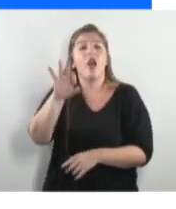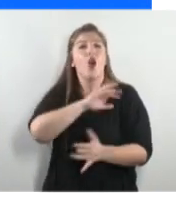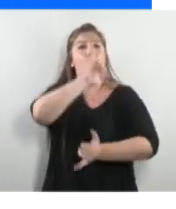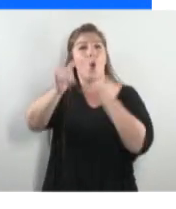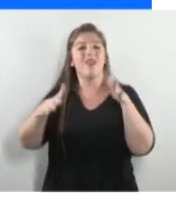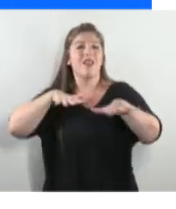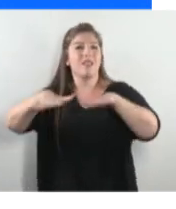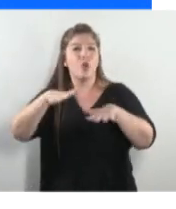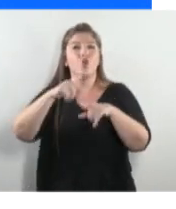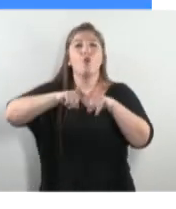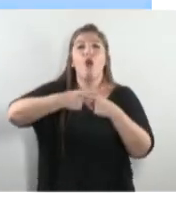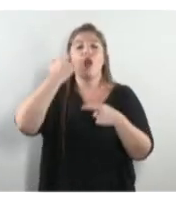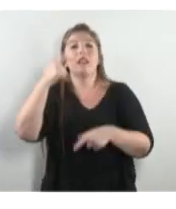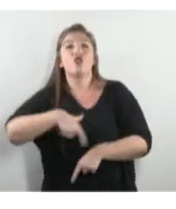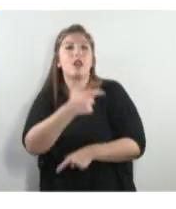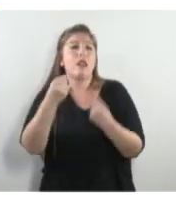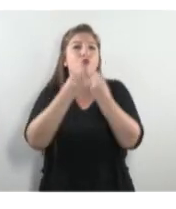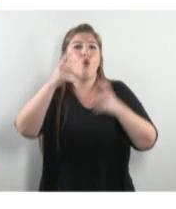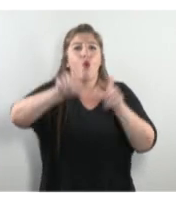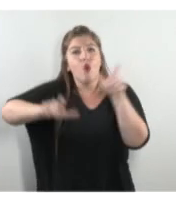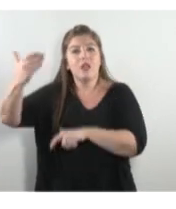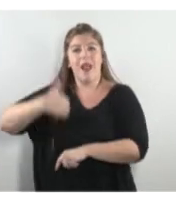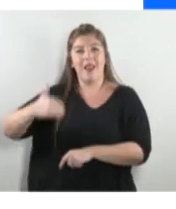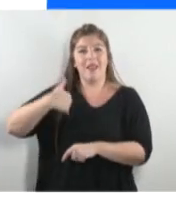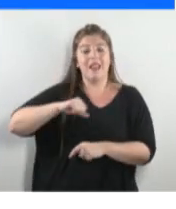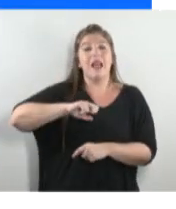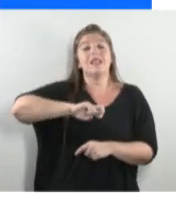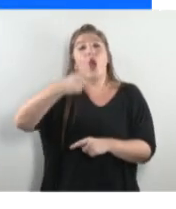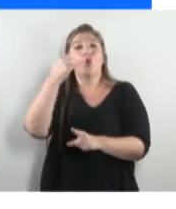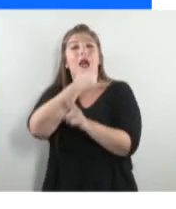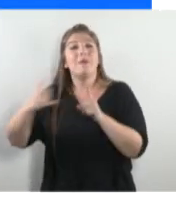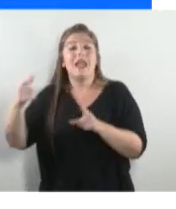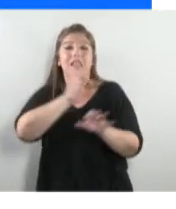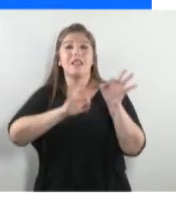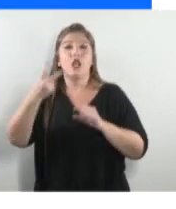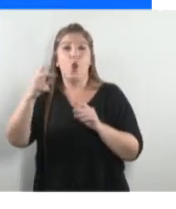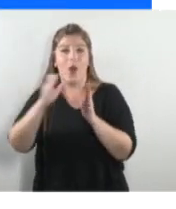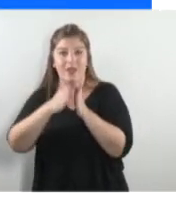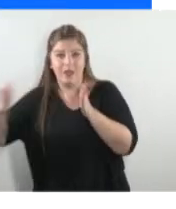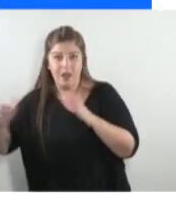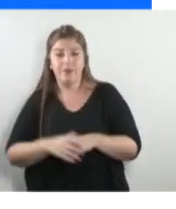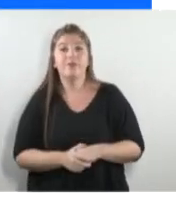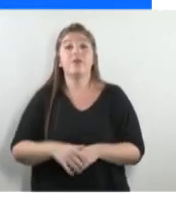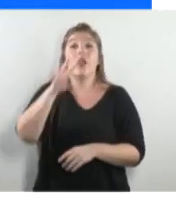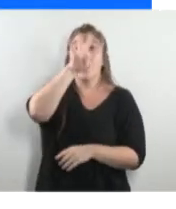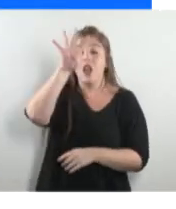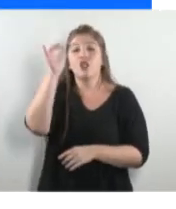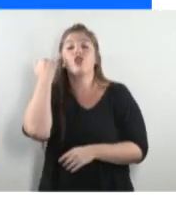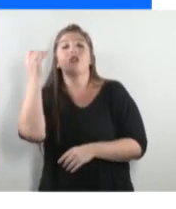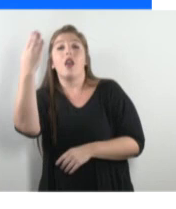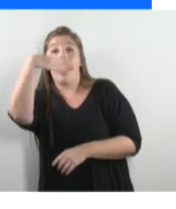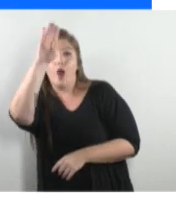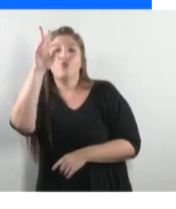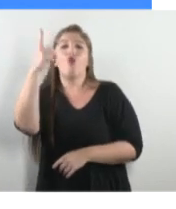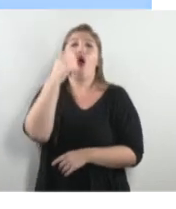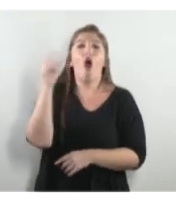y social de muchos argentinos en la segunda mitad del siglo XX. Indios y gauchos, hombres y